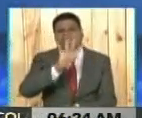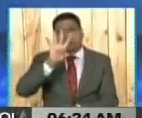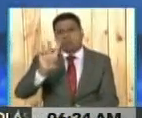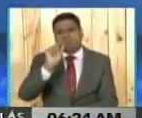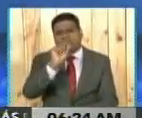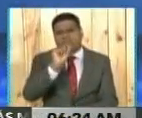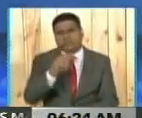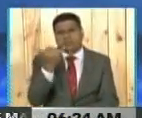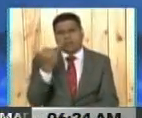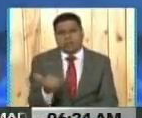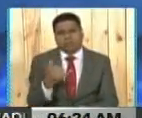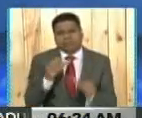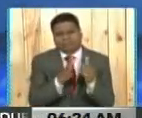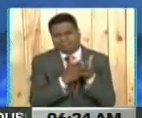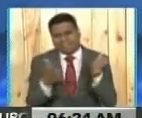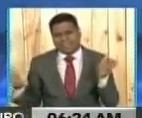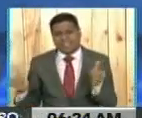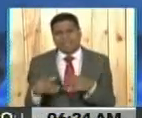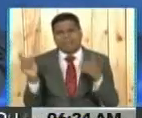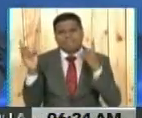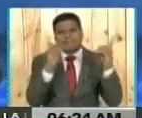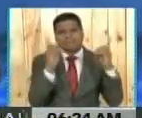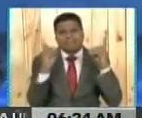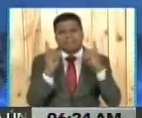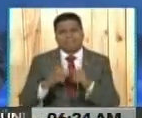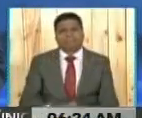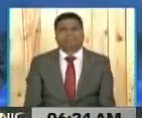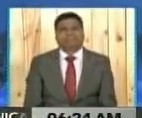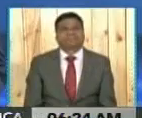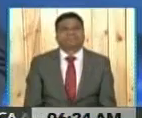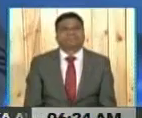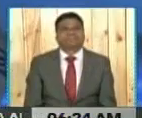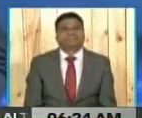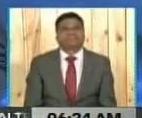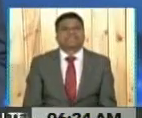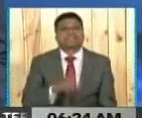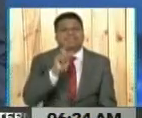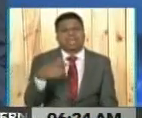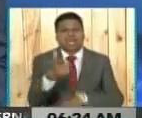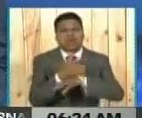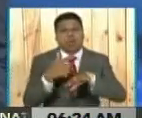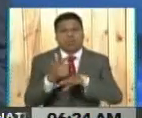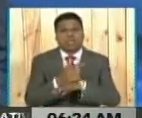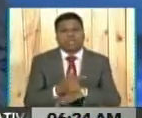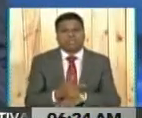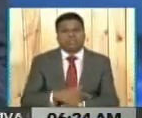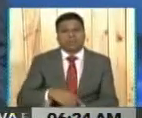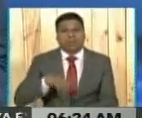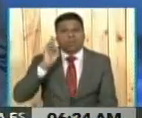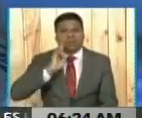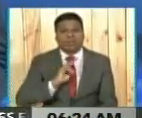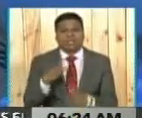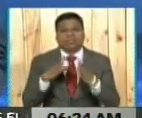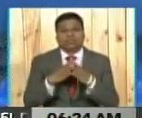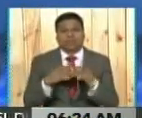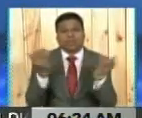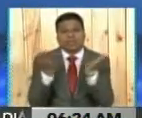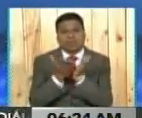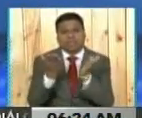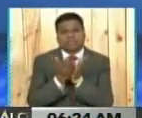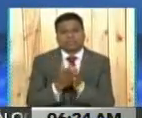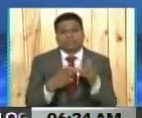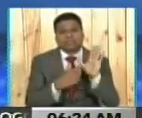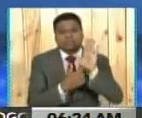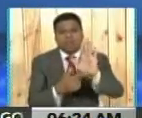6:24 en la pauta de hoy. Seguimos comentándoles también que el gobierno bolivariano ha marcado grandes avances en materia educativa, social y alimentaria con el